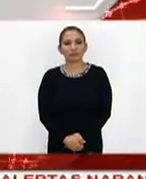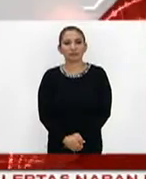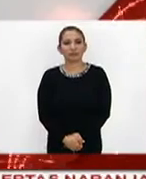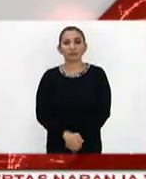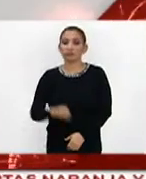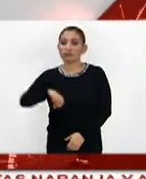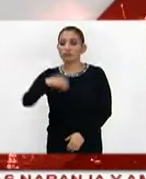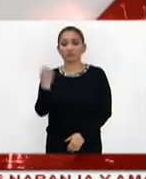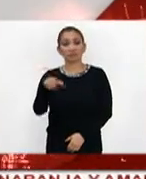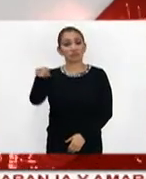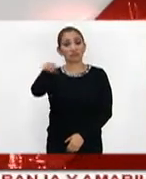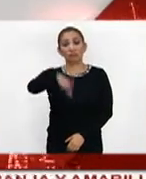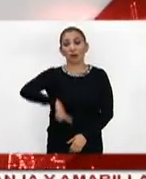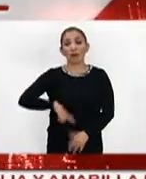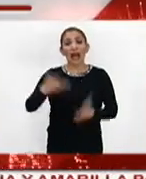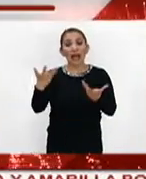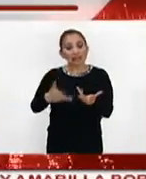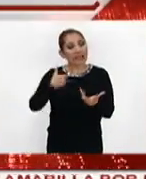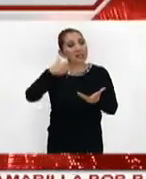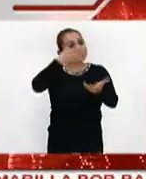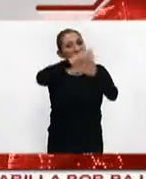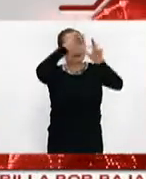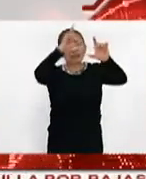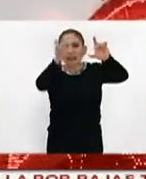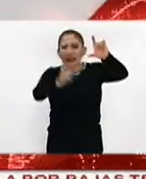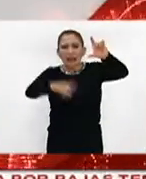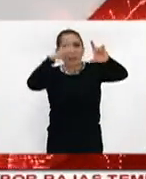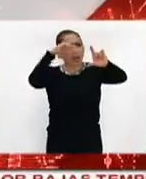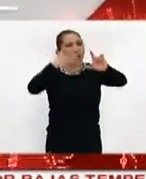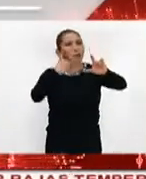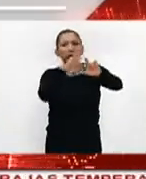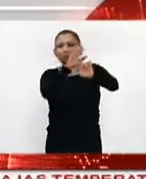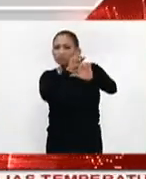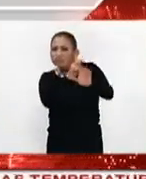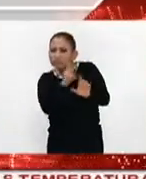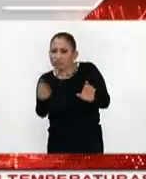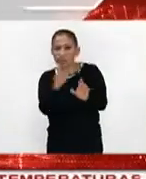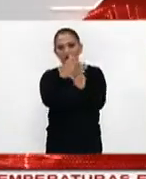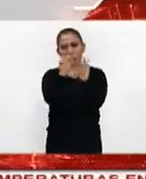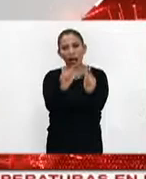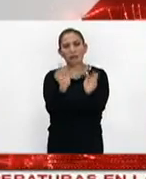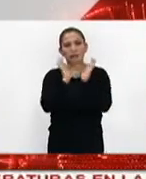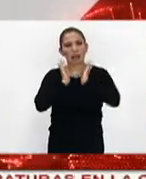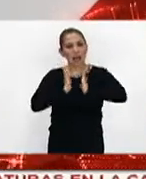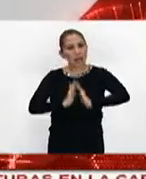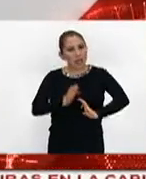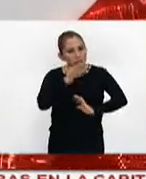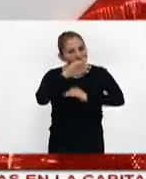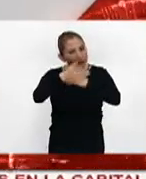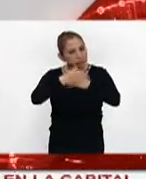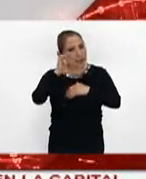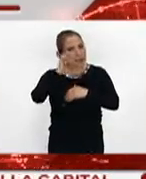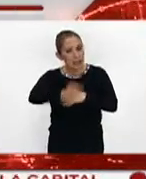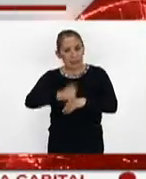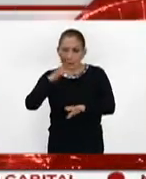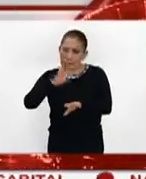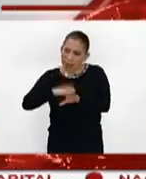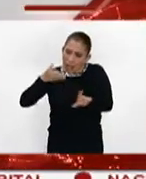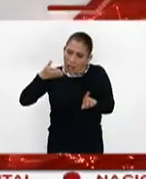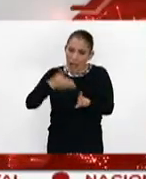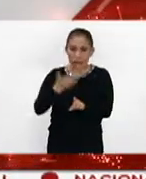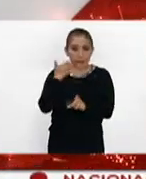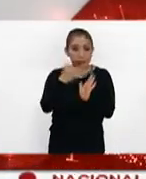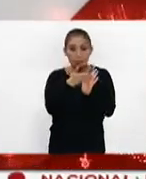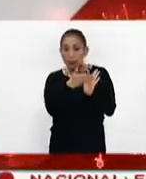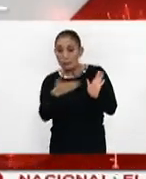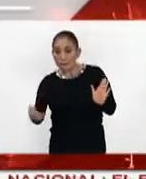La obligación del gobierno es generar en todo el país las condiciones de paz y de tranquilidad siempre, y en particular en una